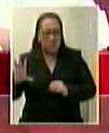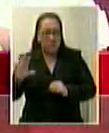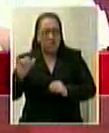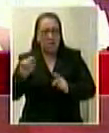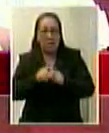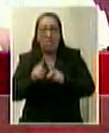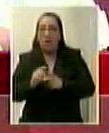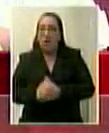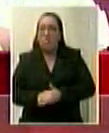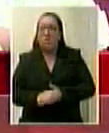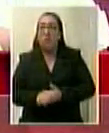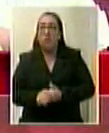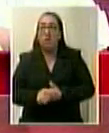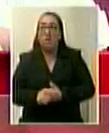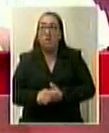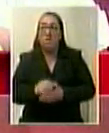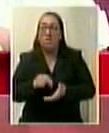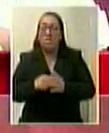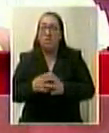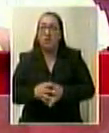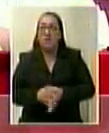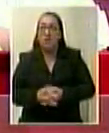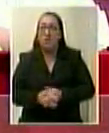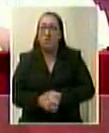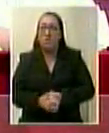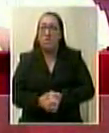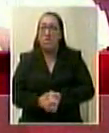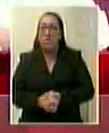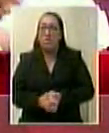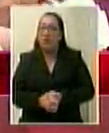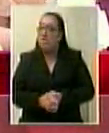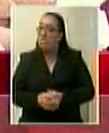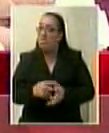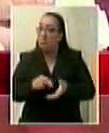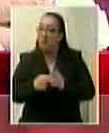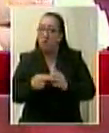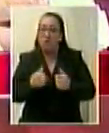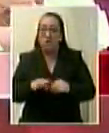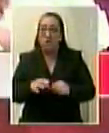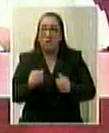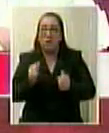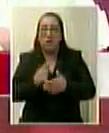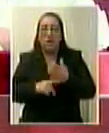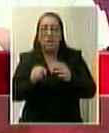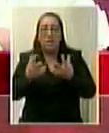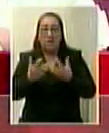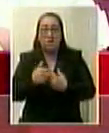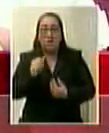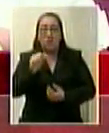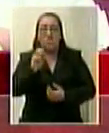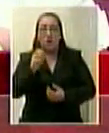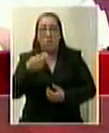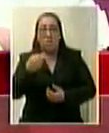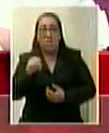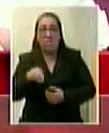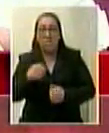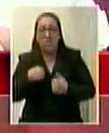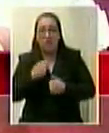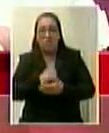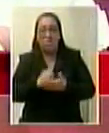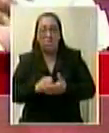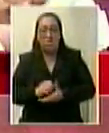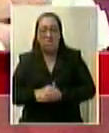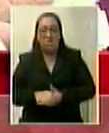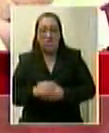vez modificado por la ley 26.570. Está en más decir que la empresa Shogun no tenía contrato